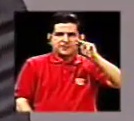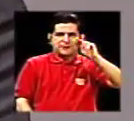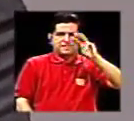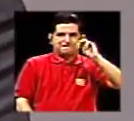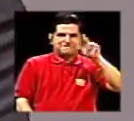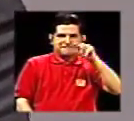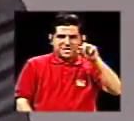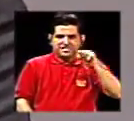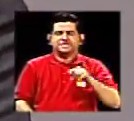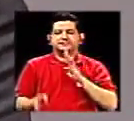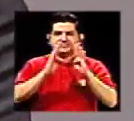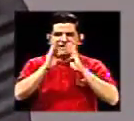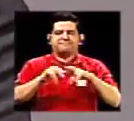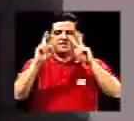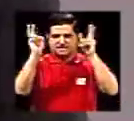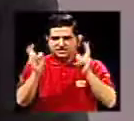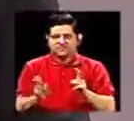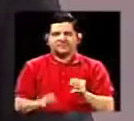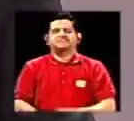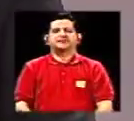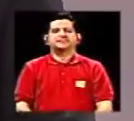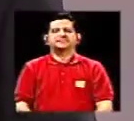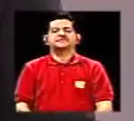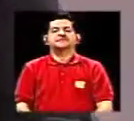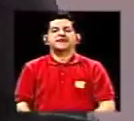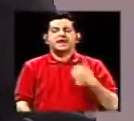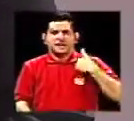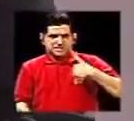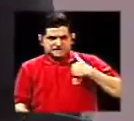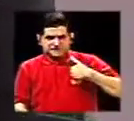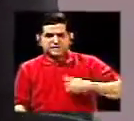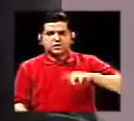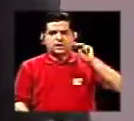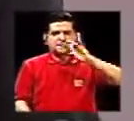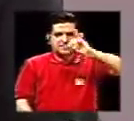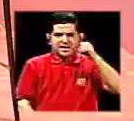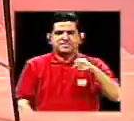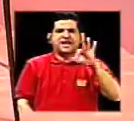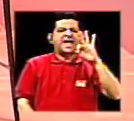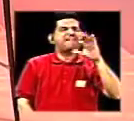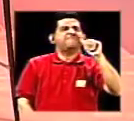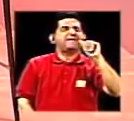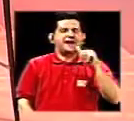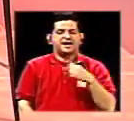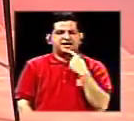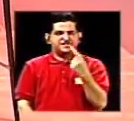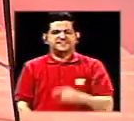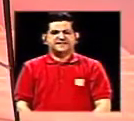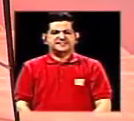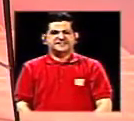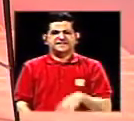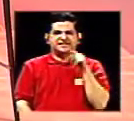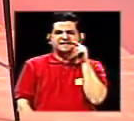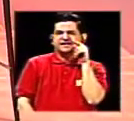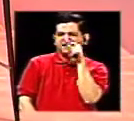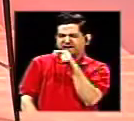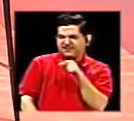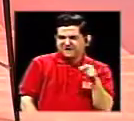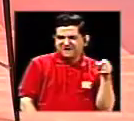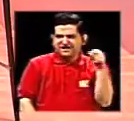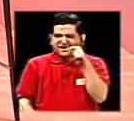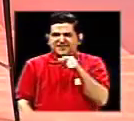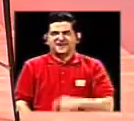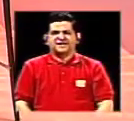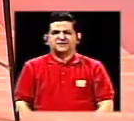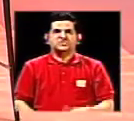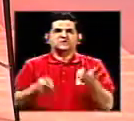para hablar de esos temas. Don Melvin, del Frente Amplio han resentido muchísimo lo